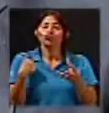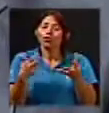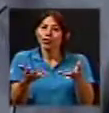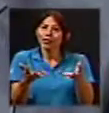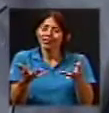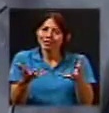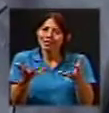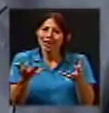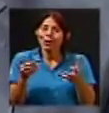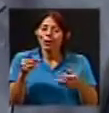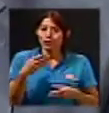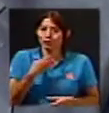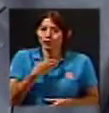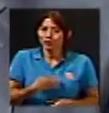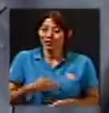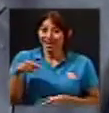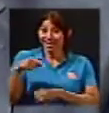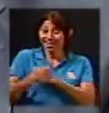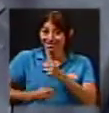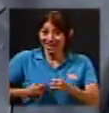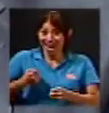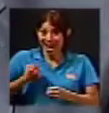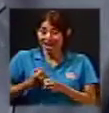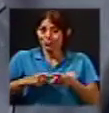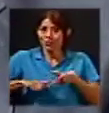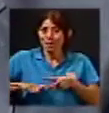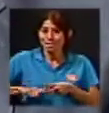este año, que es un año que empieza